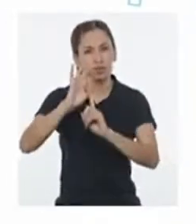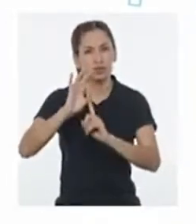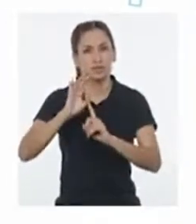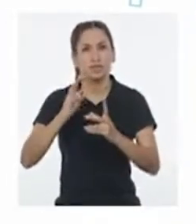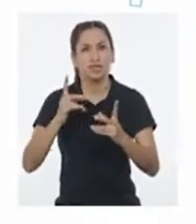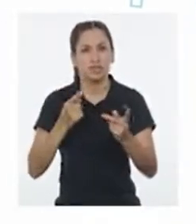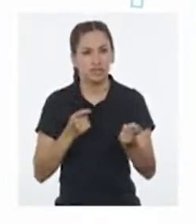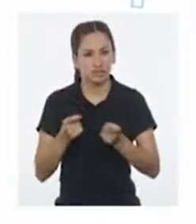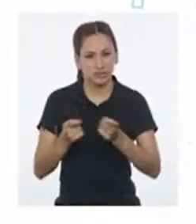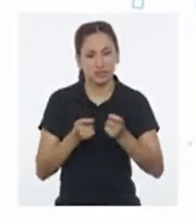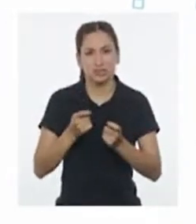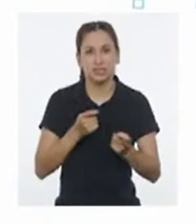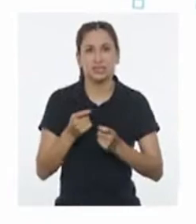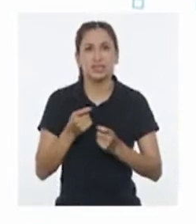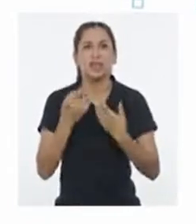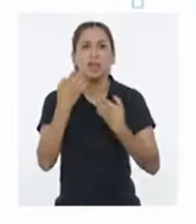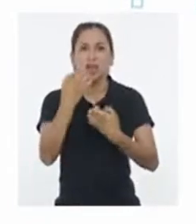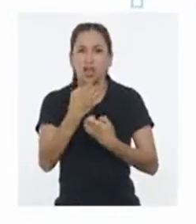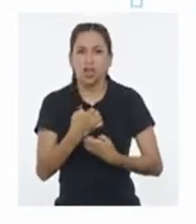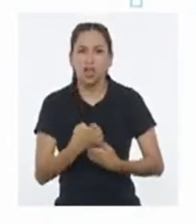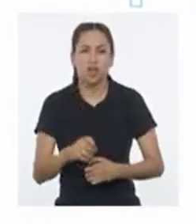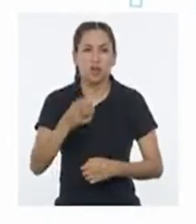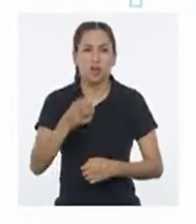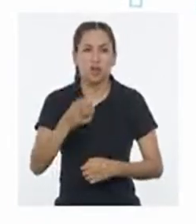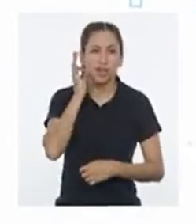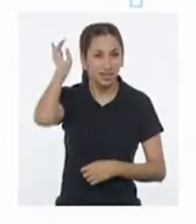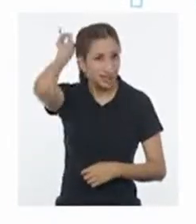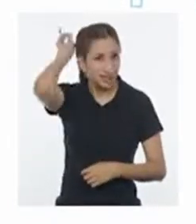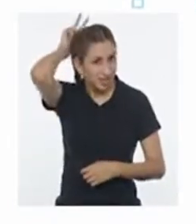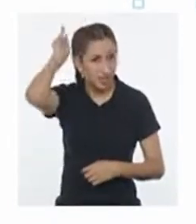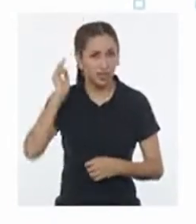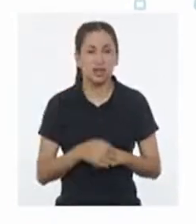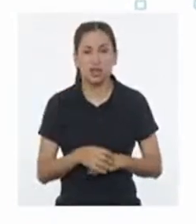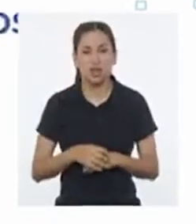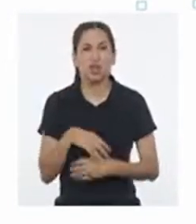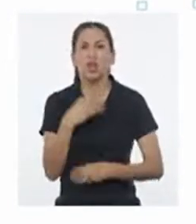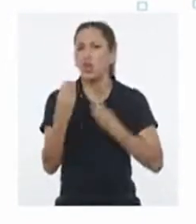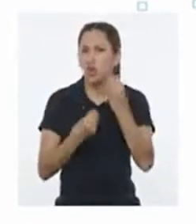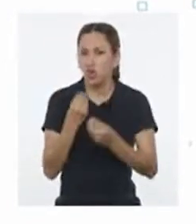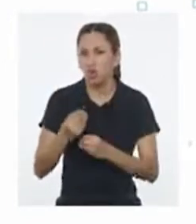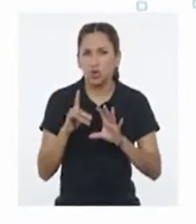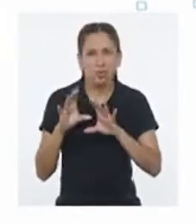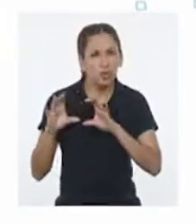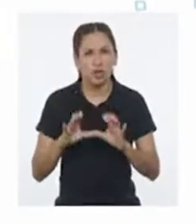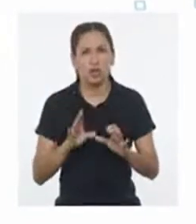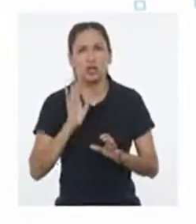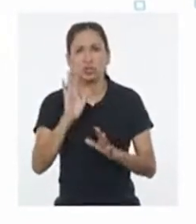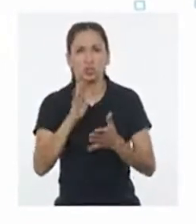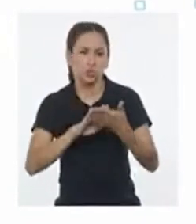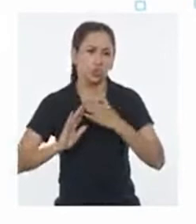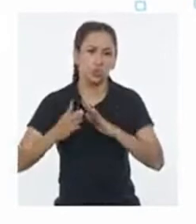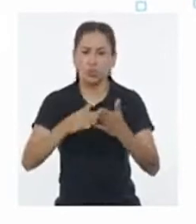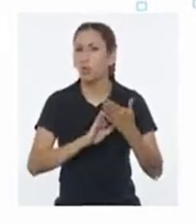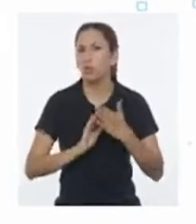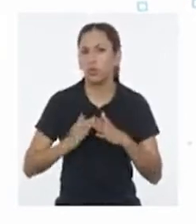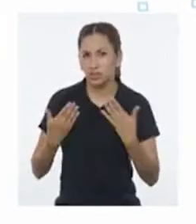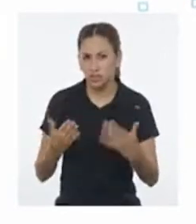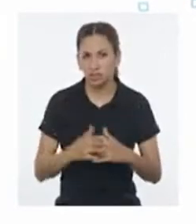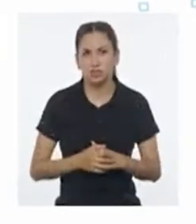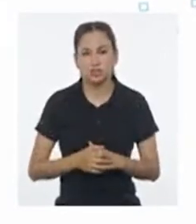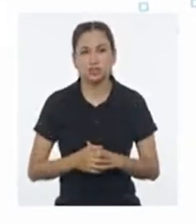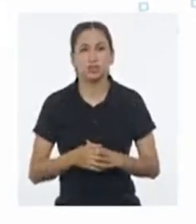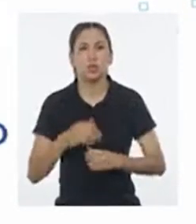los principios que regían la economía incaica? ¿Cómo funcionaban estos principios en las